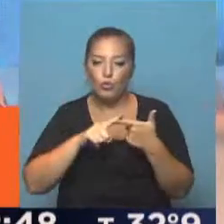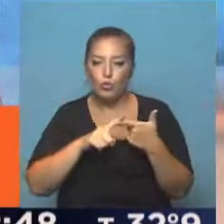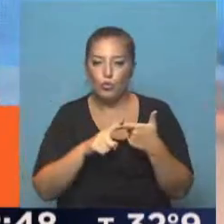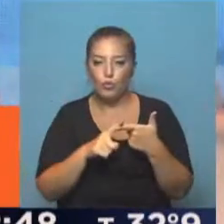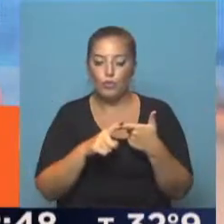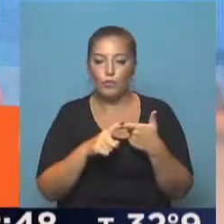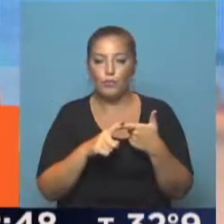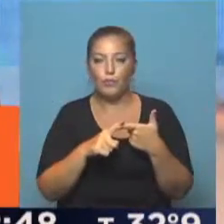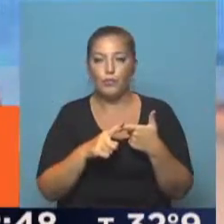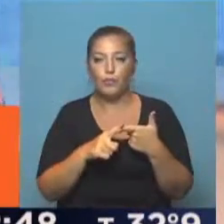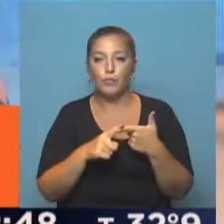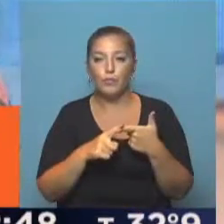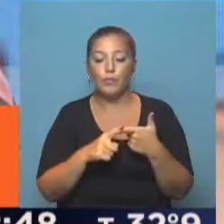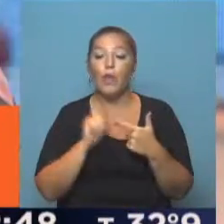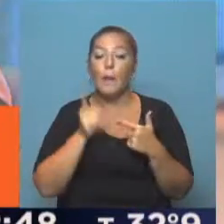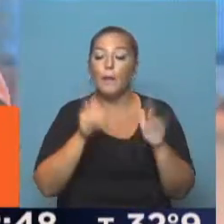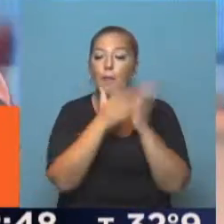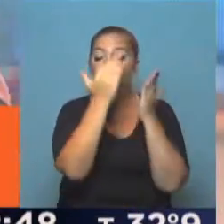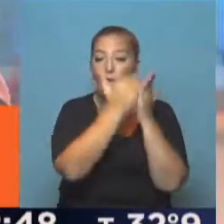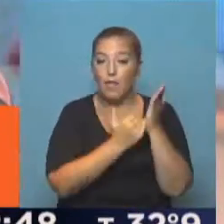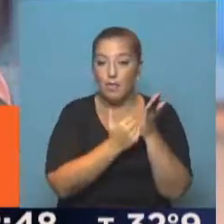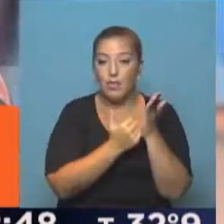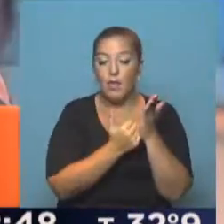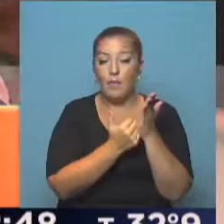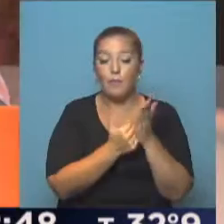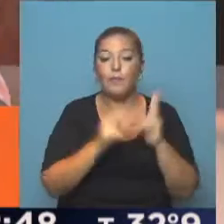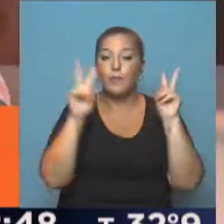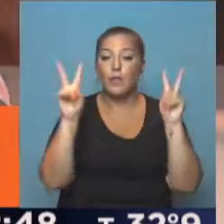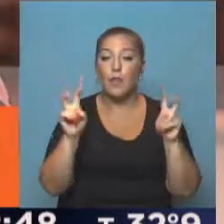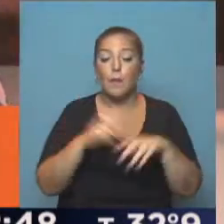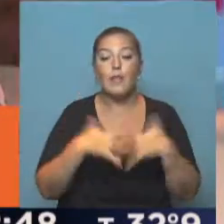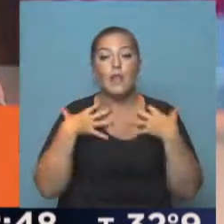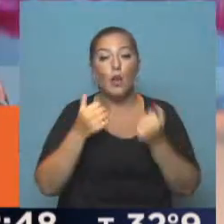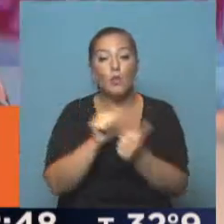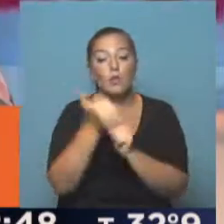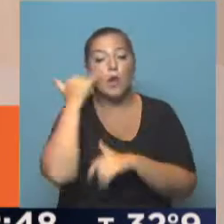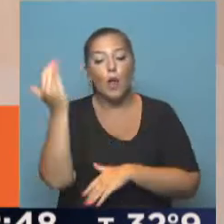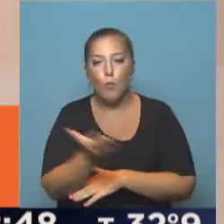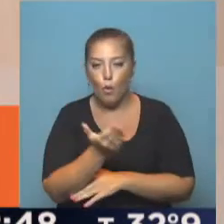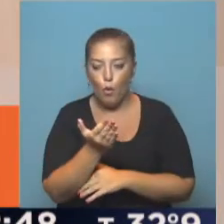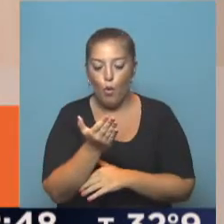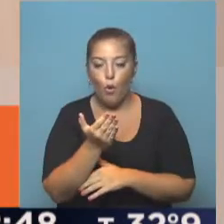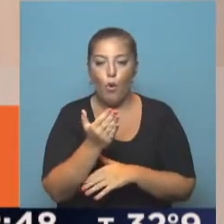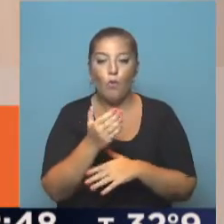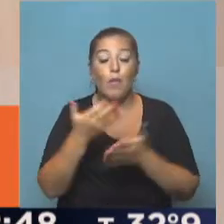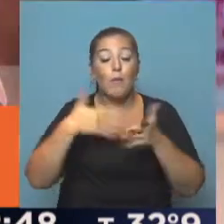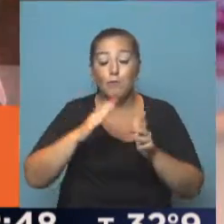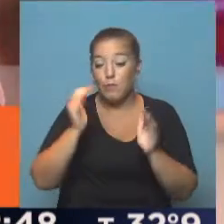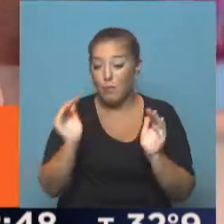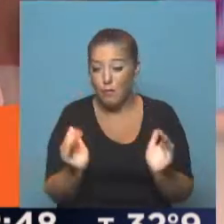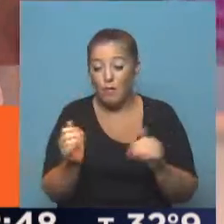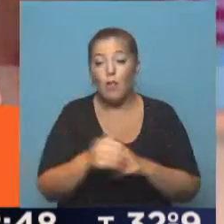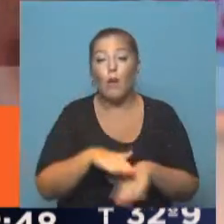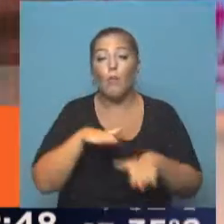que está en la lista o en la agenda electoral es la cuestión de la salud sexual y reproductiva. No nos olvidemos que no es solamente